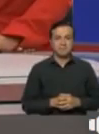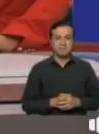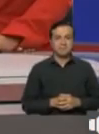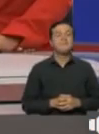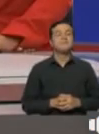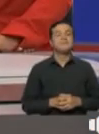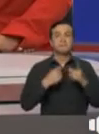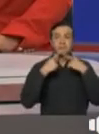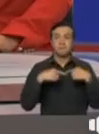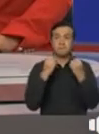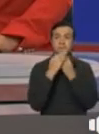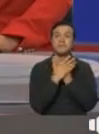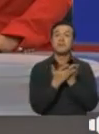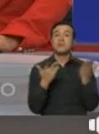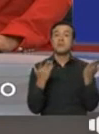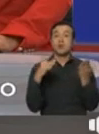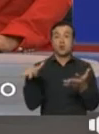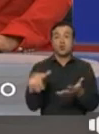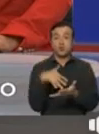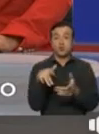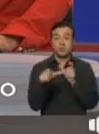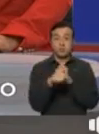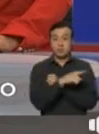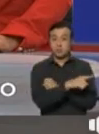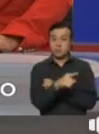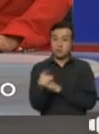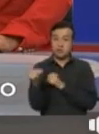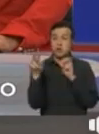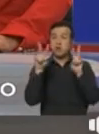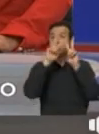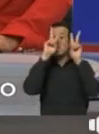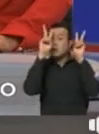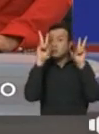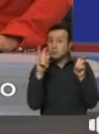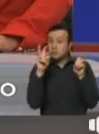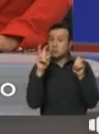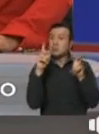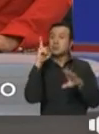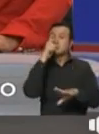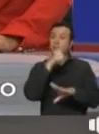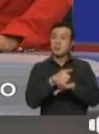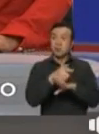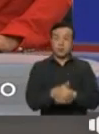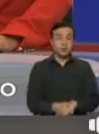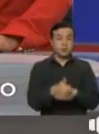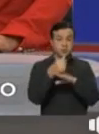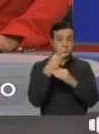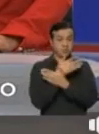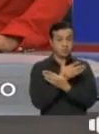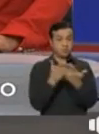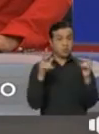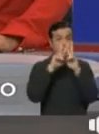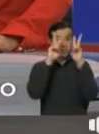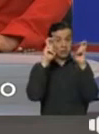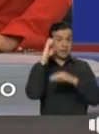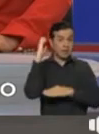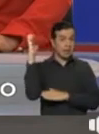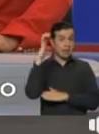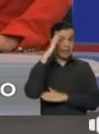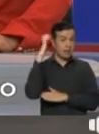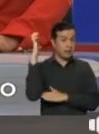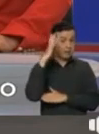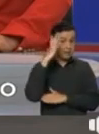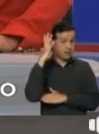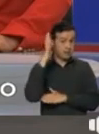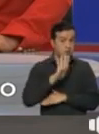Y de inmediato revisaremos varias inquietudes ciudadanas en torno a las disposiciones que han impartido las autoridades en el marco de la emergencia sanitaria